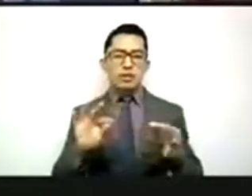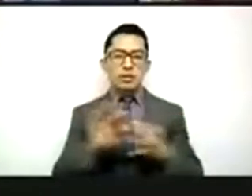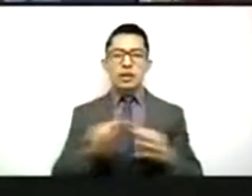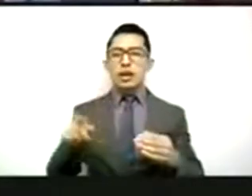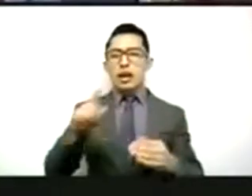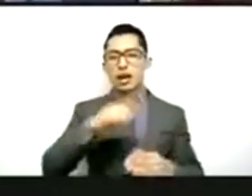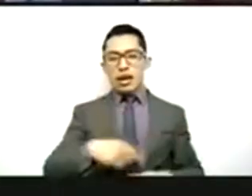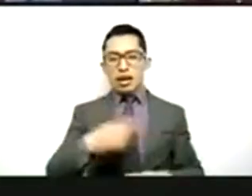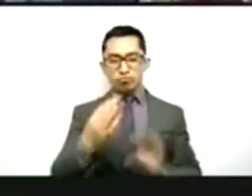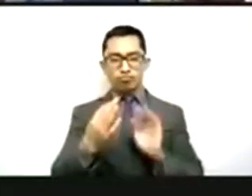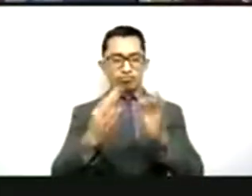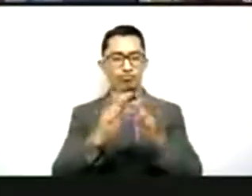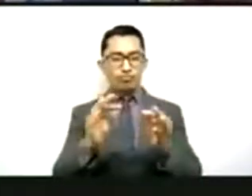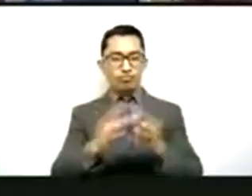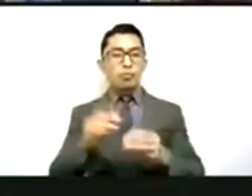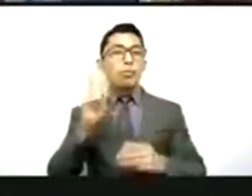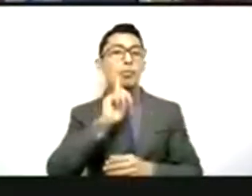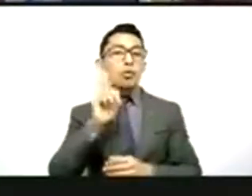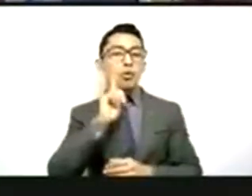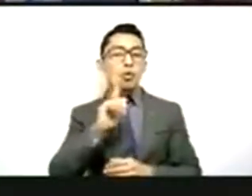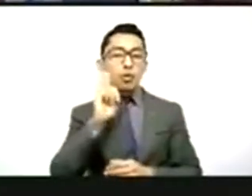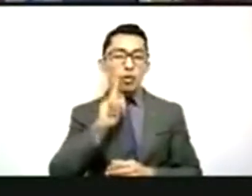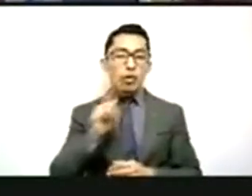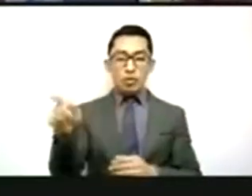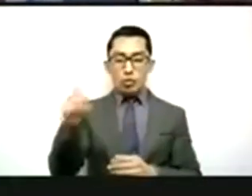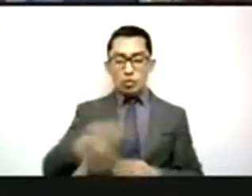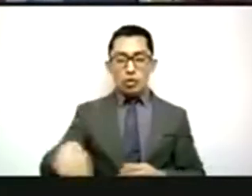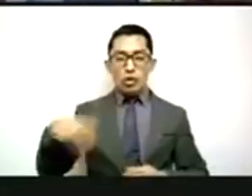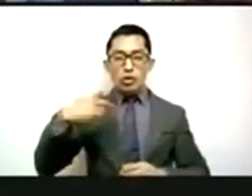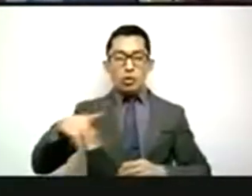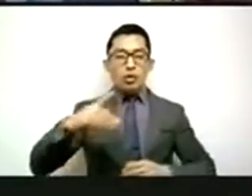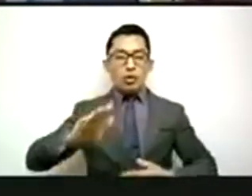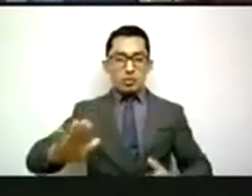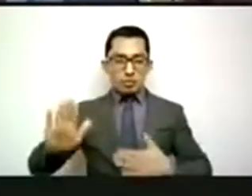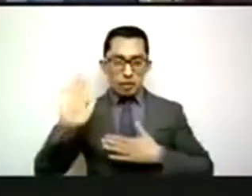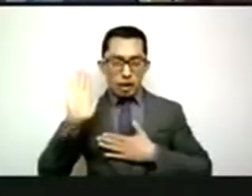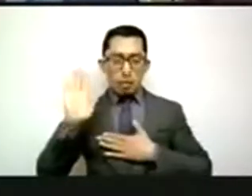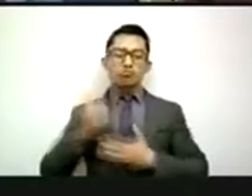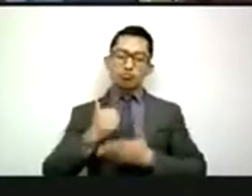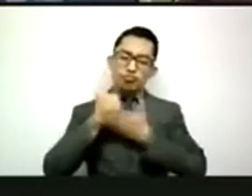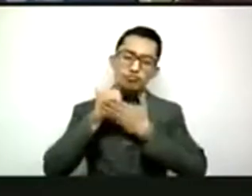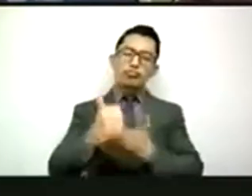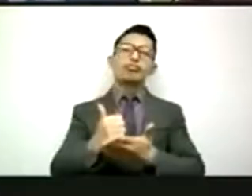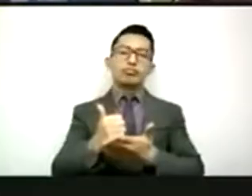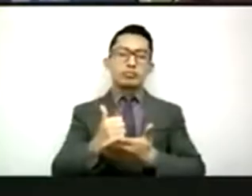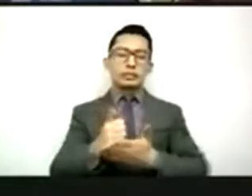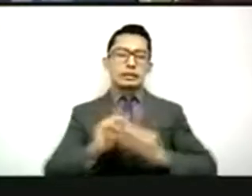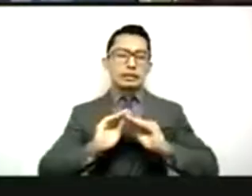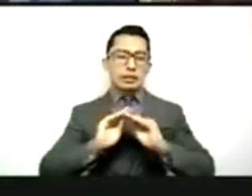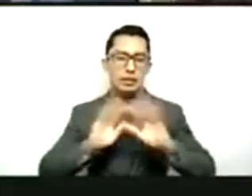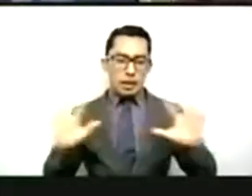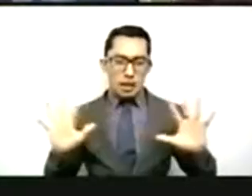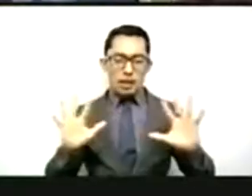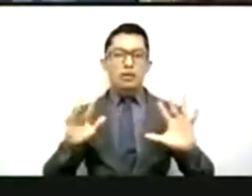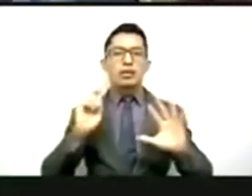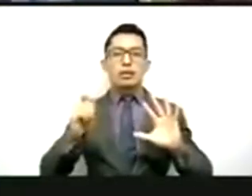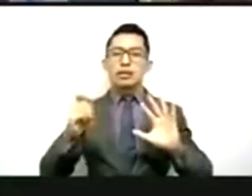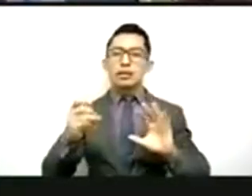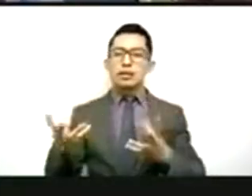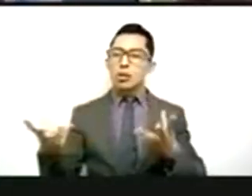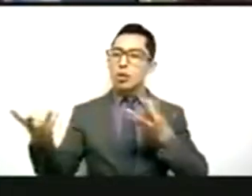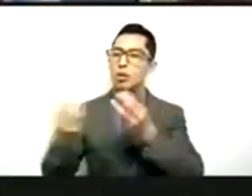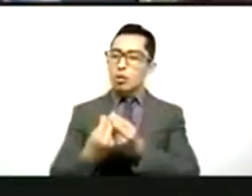que en un pacto de sororidad claro, de afidamiento claro, se unieron para alzar la